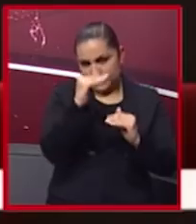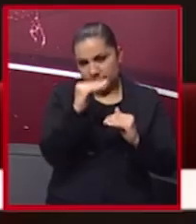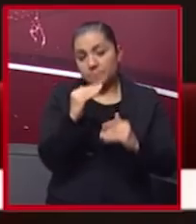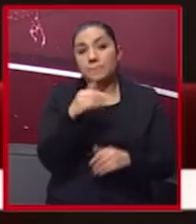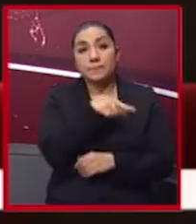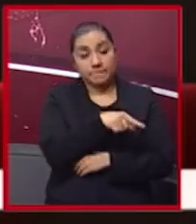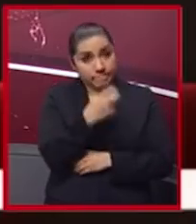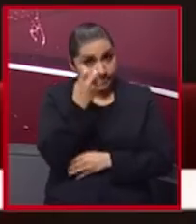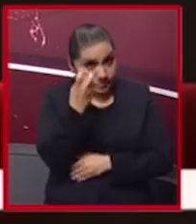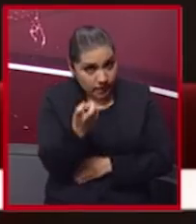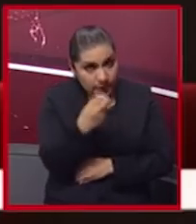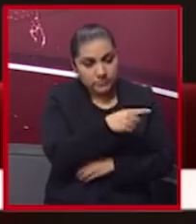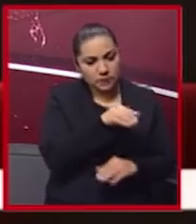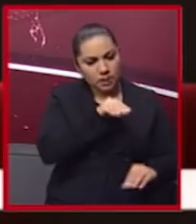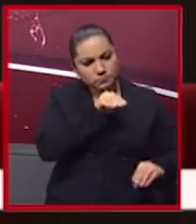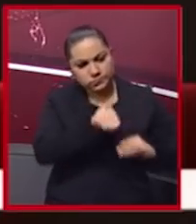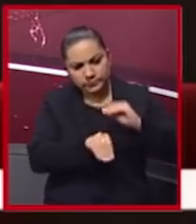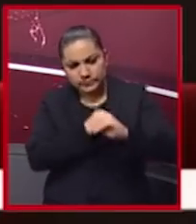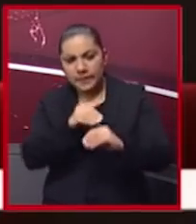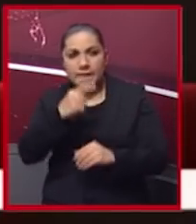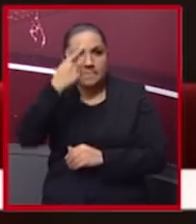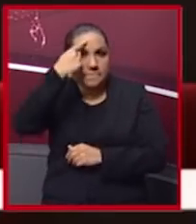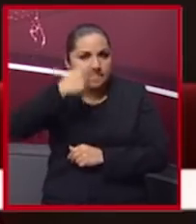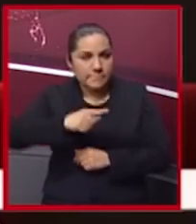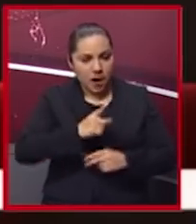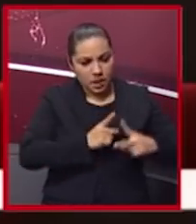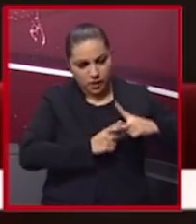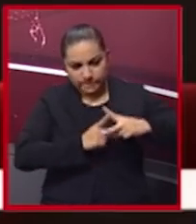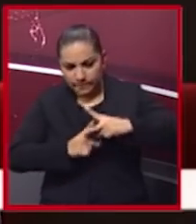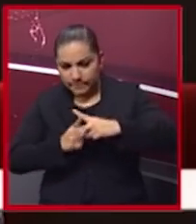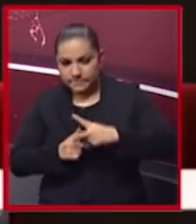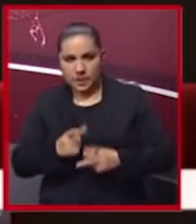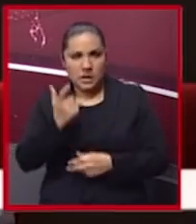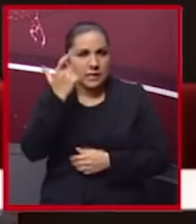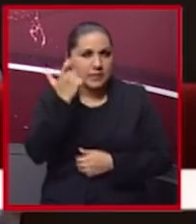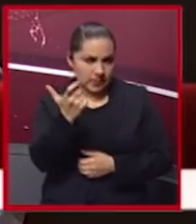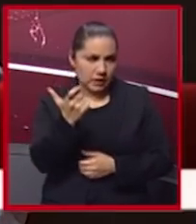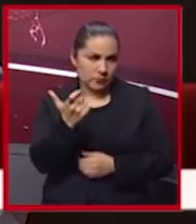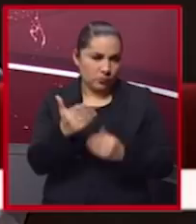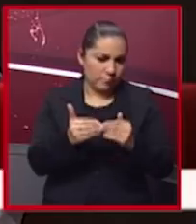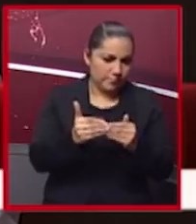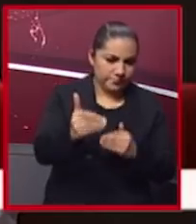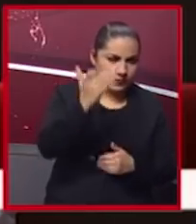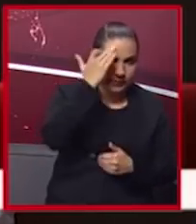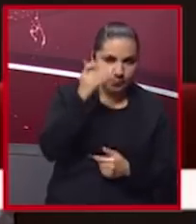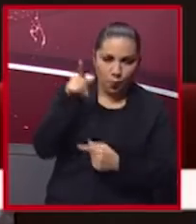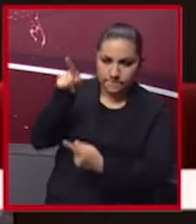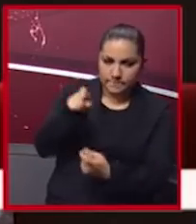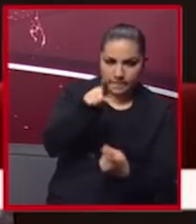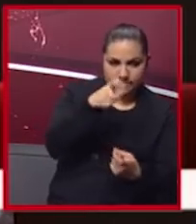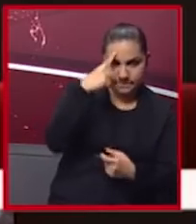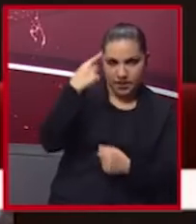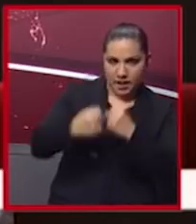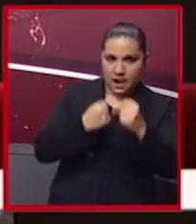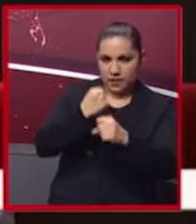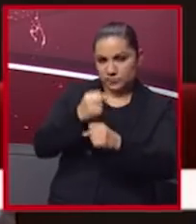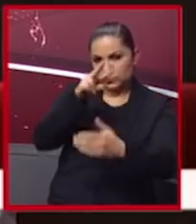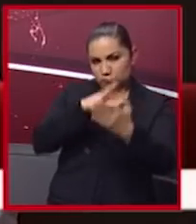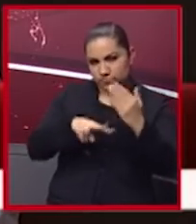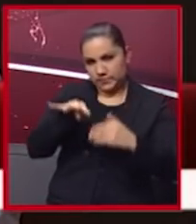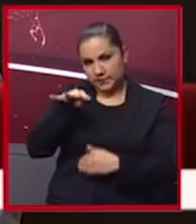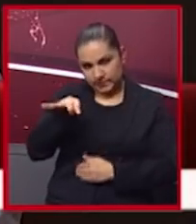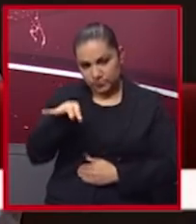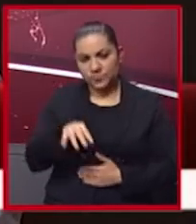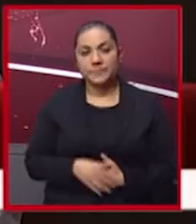la previsión de los ingresos presupuestarios que vamos a tener el siguiente año. También estamos